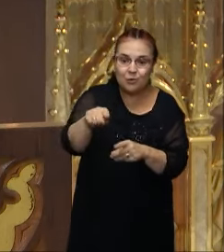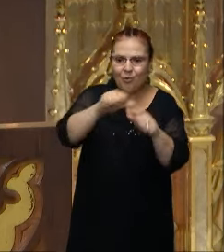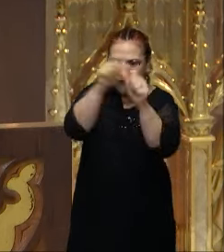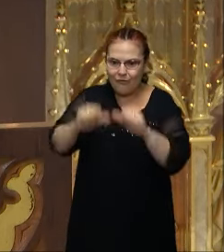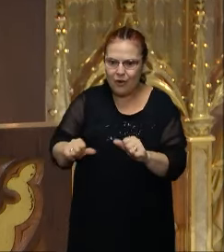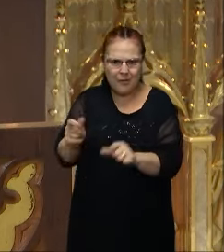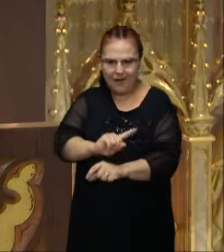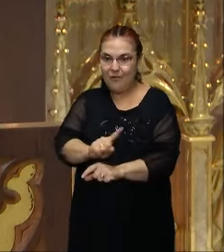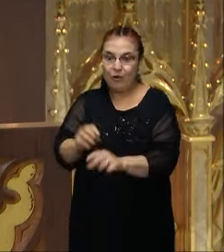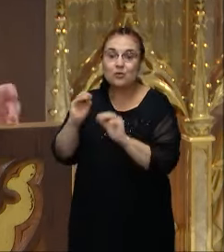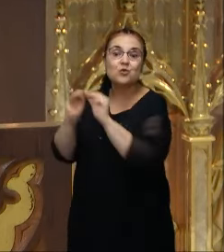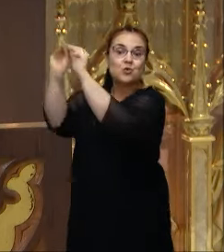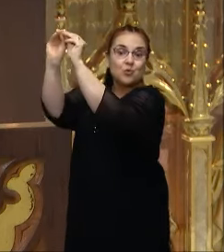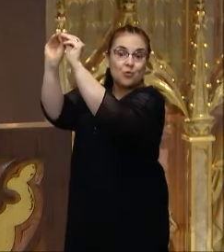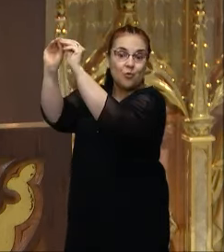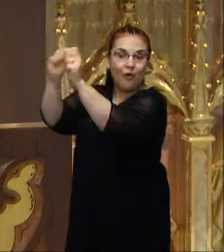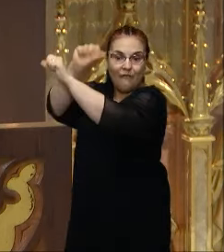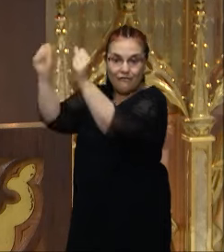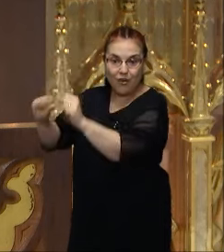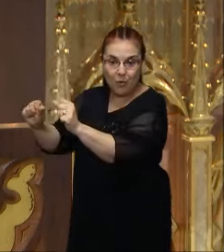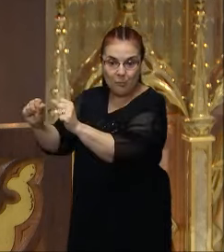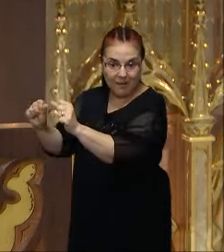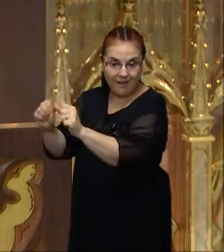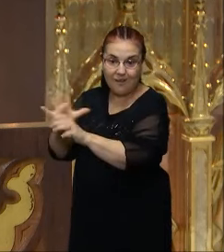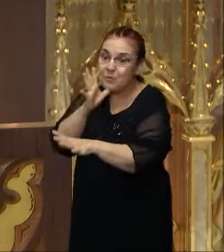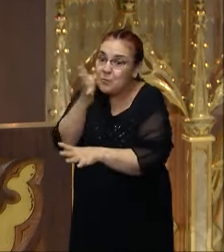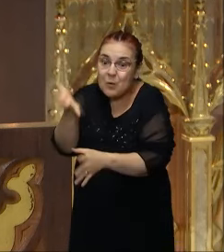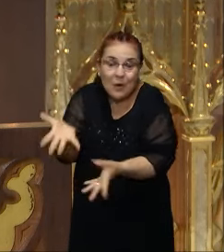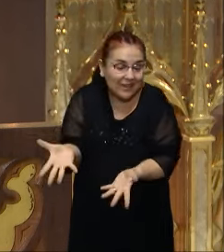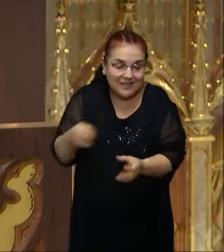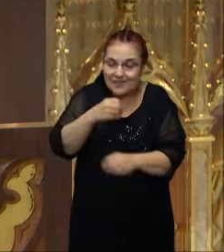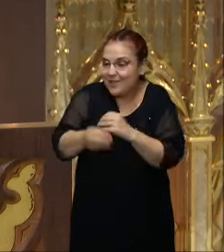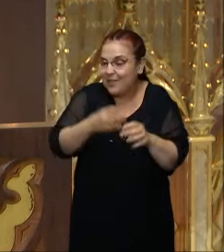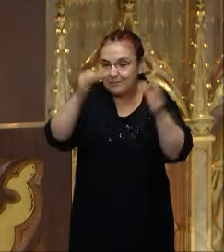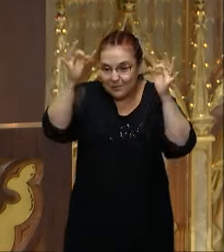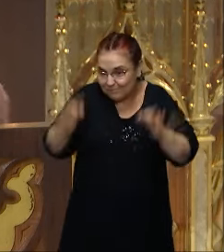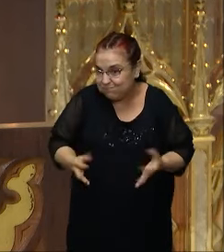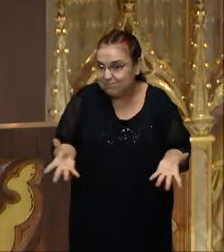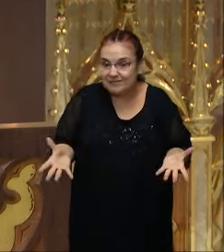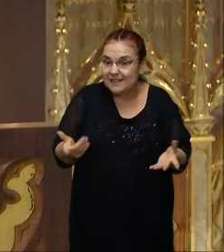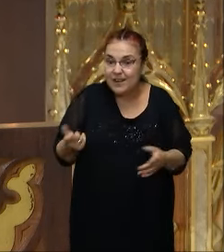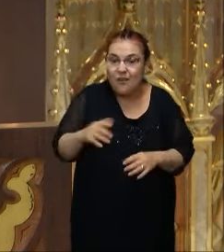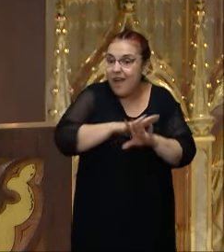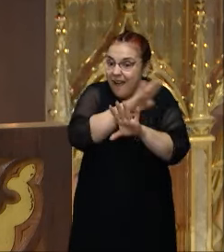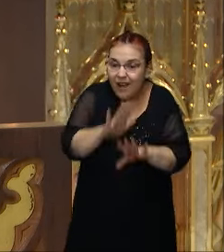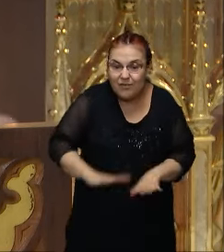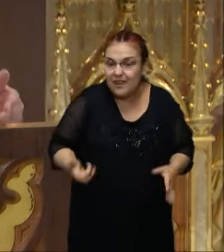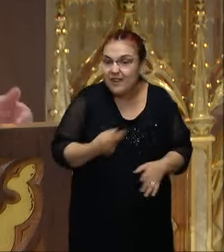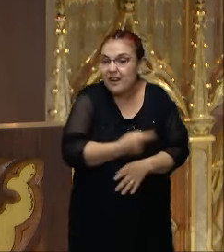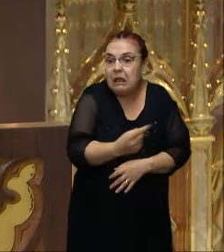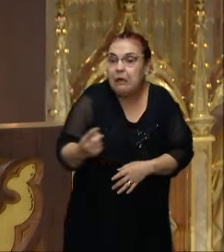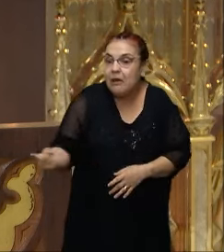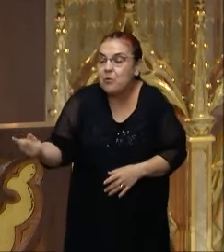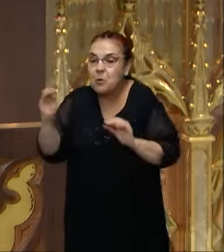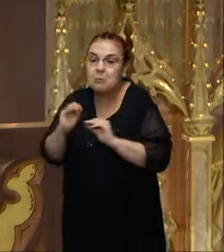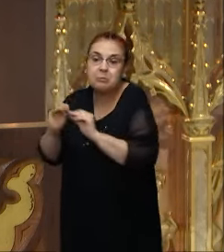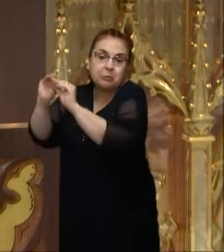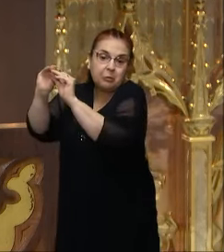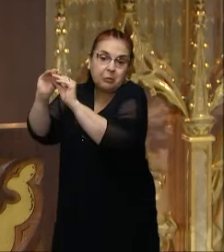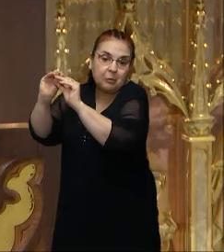manera. Para esto hacemos las cosas, ¿sabes? Porque si no, al final, cada uno somos como somos y al final creamos